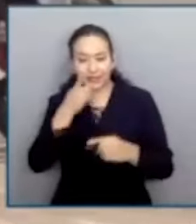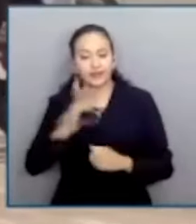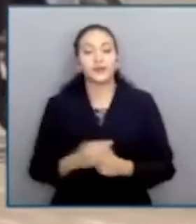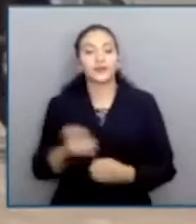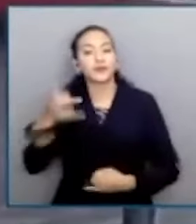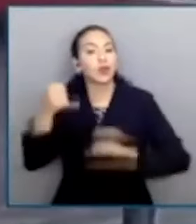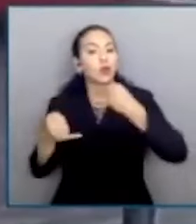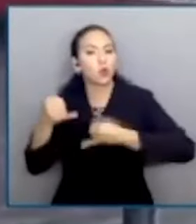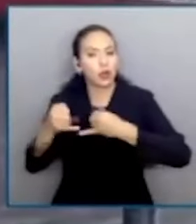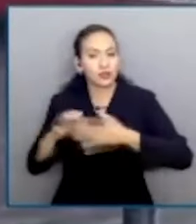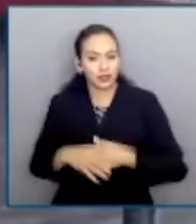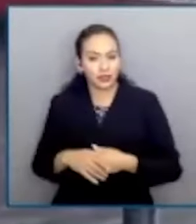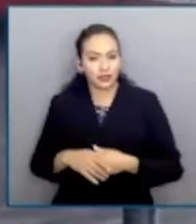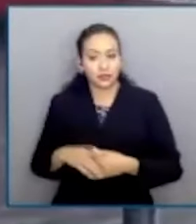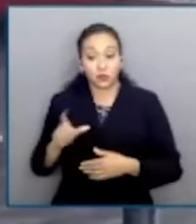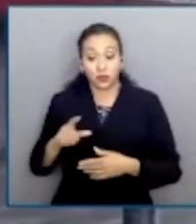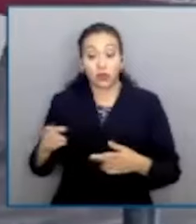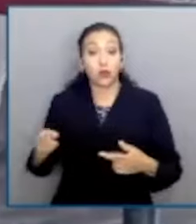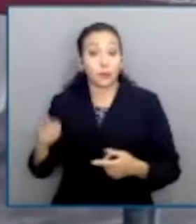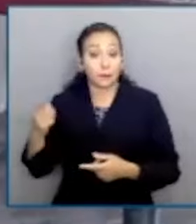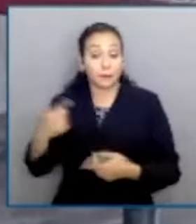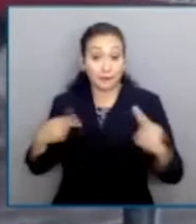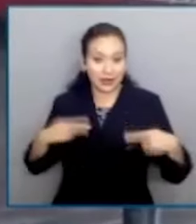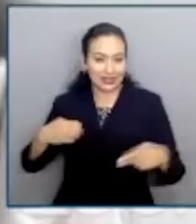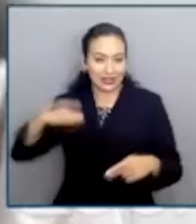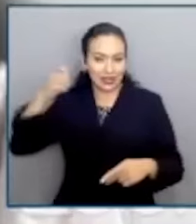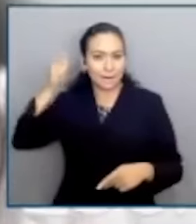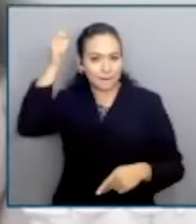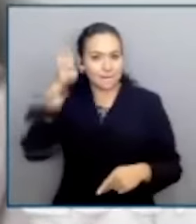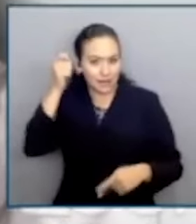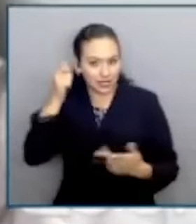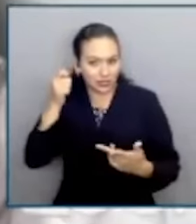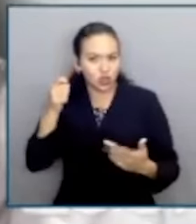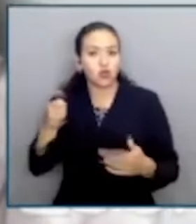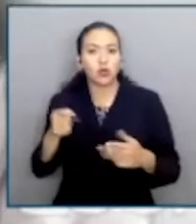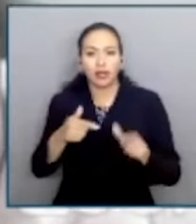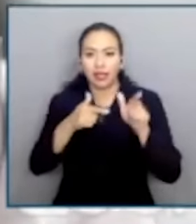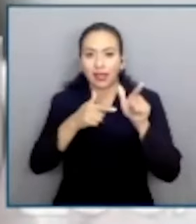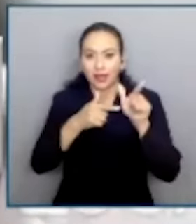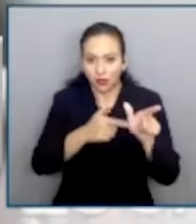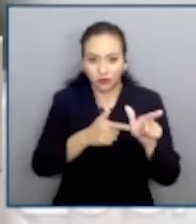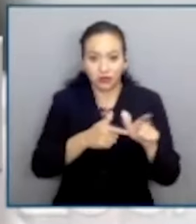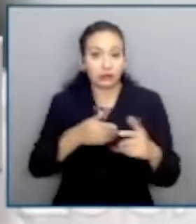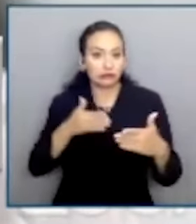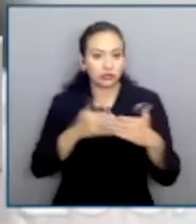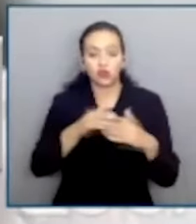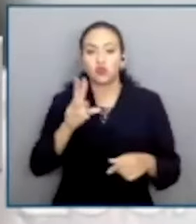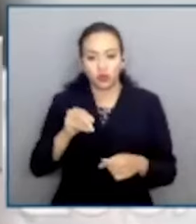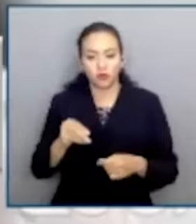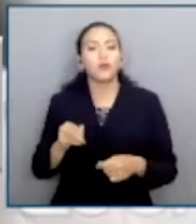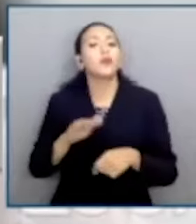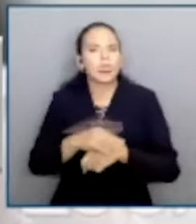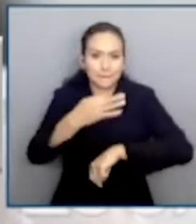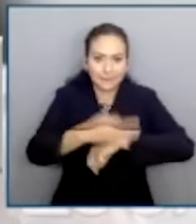el cobro de una pensión no se suspenda en lo que se resuelve el asunto nosotros podemos garantizar que mientras se realice el estudio completo